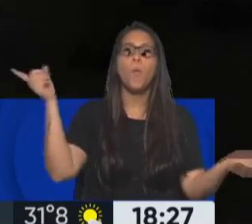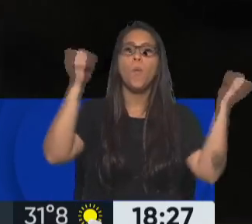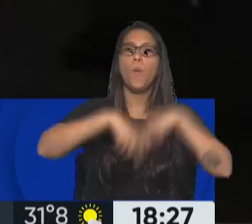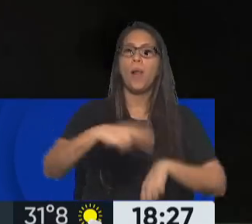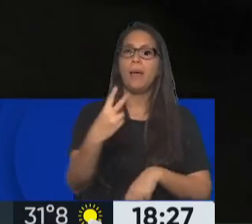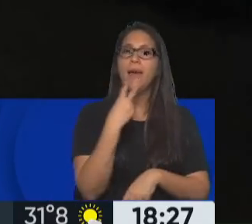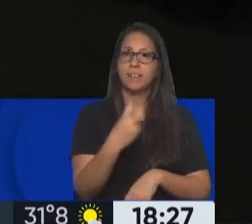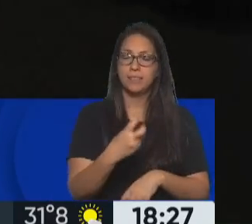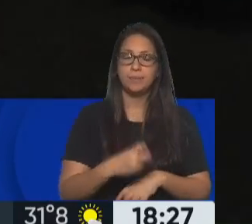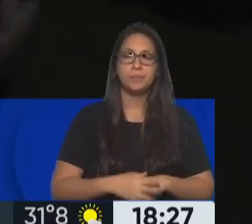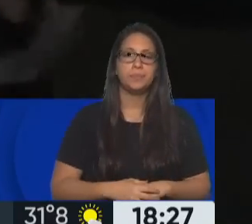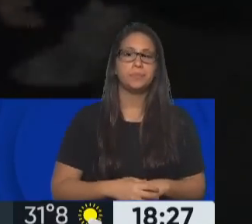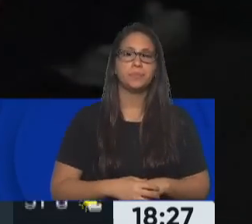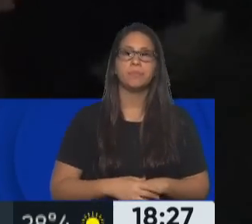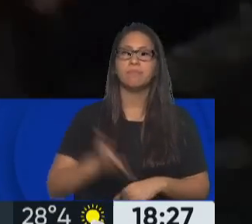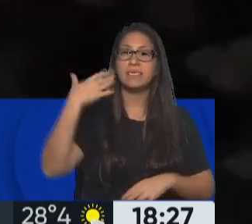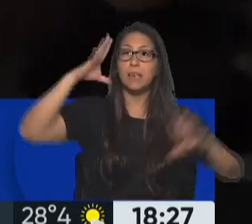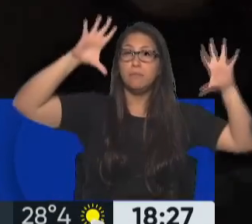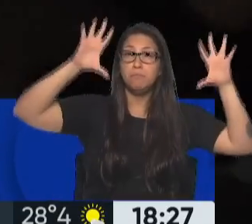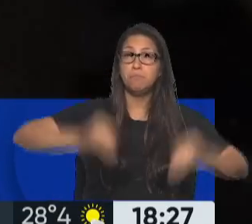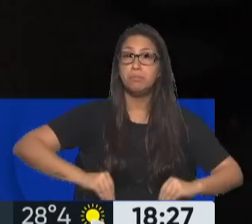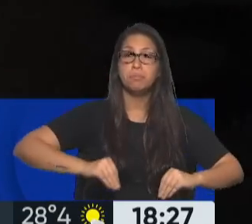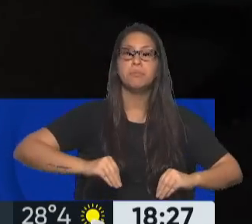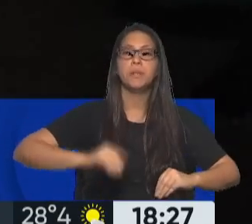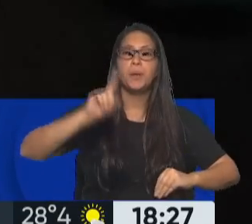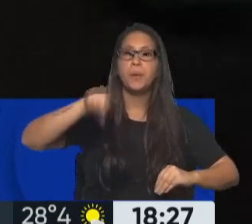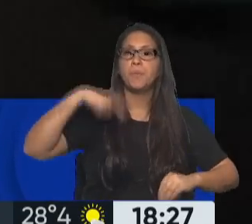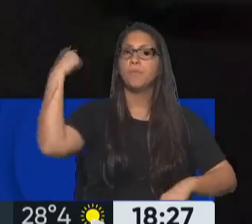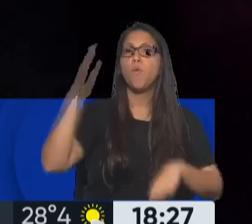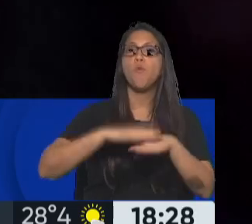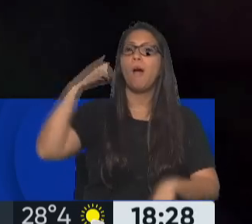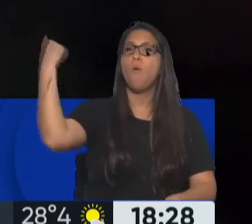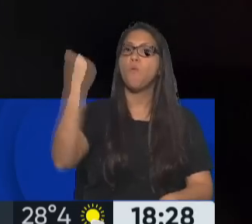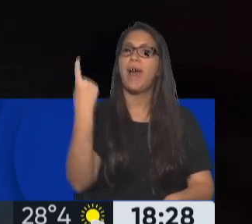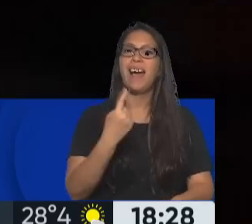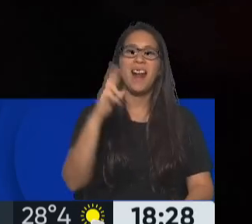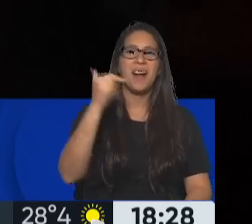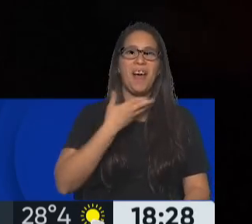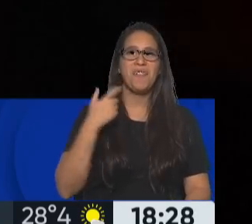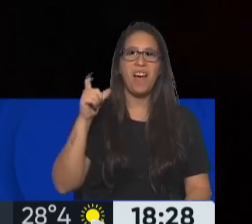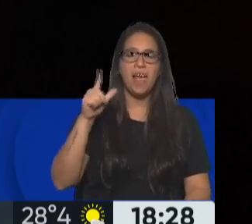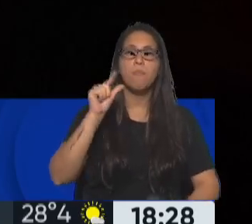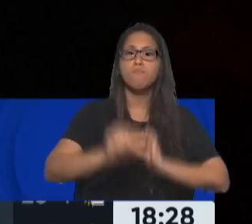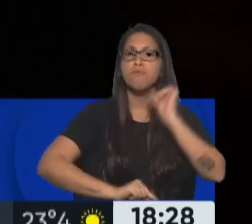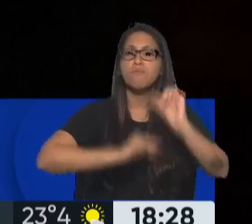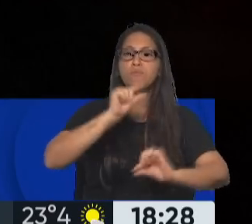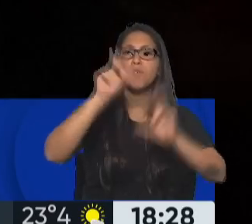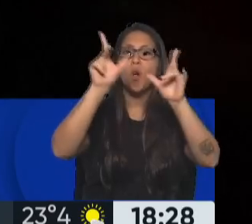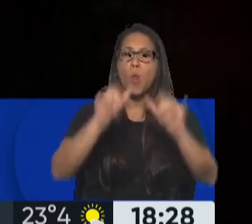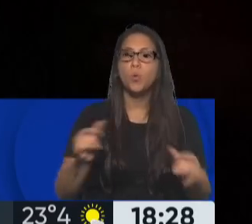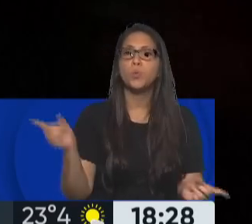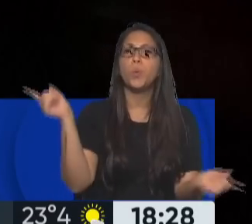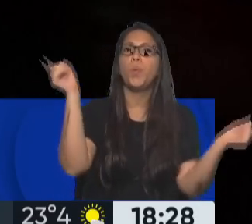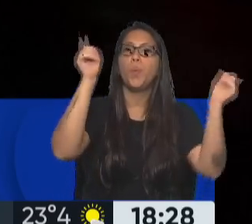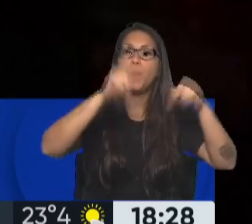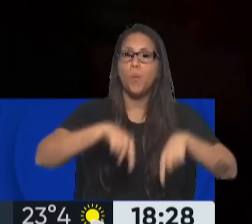energía eléctrica. Tras el apagón nacional que provocó el paso del huracán Rafael, lentamente se normaliza el suministro eléctrico en